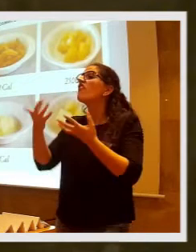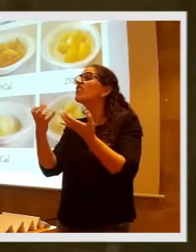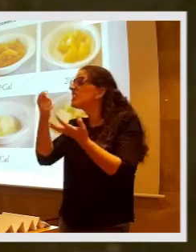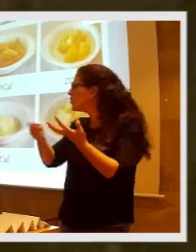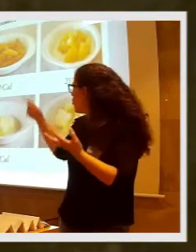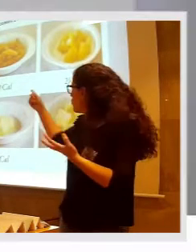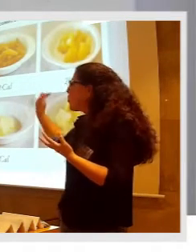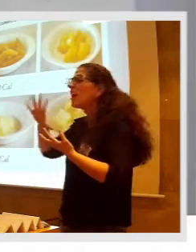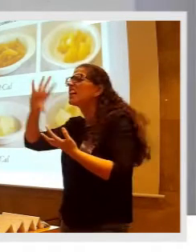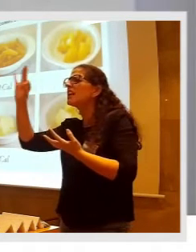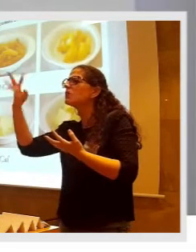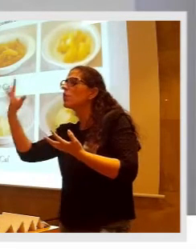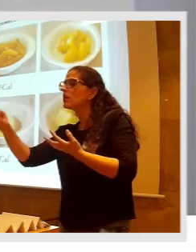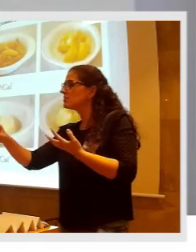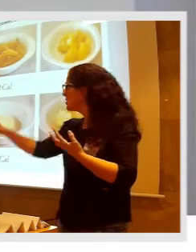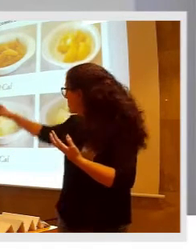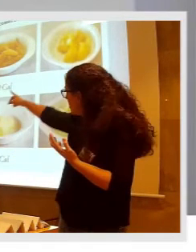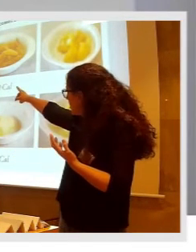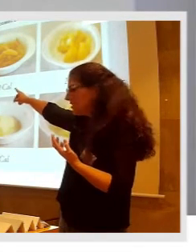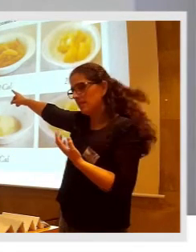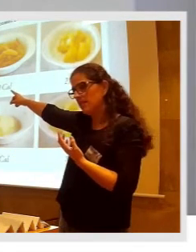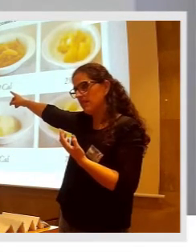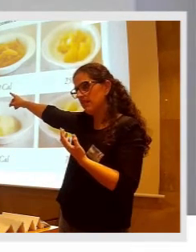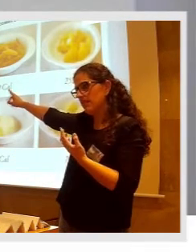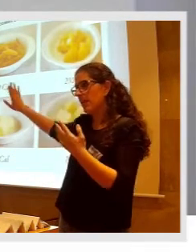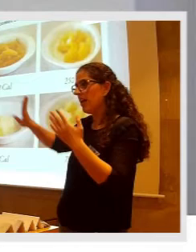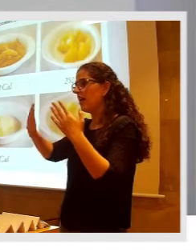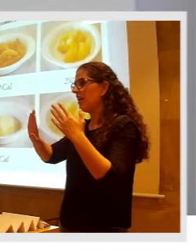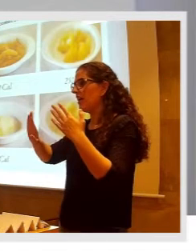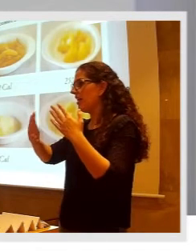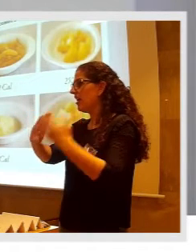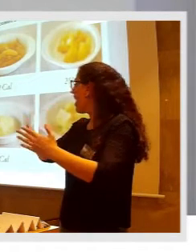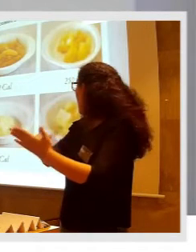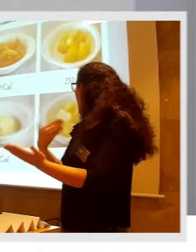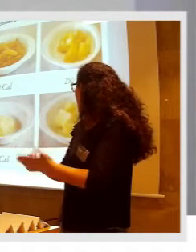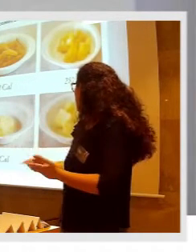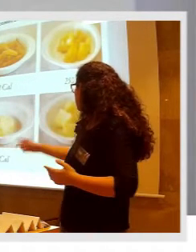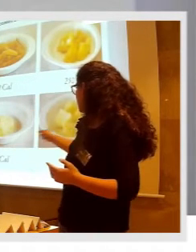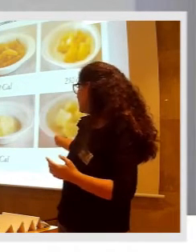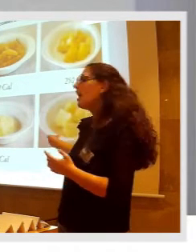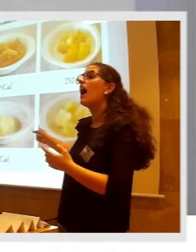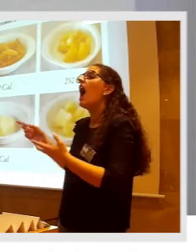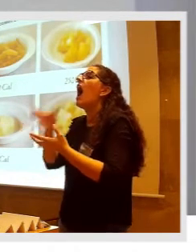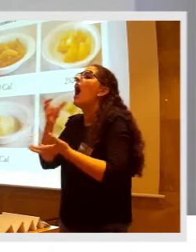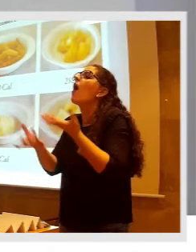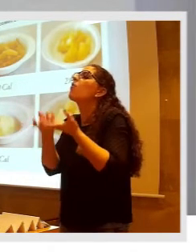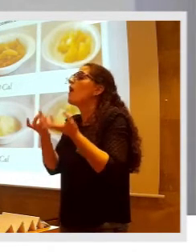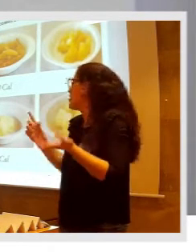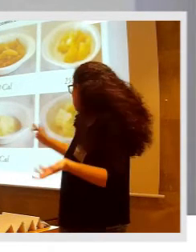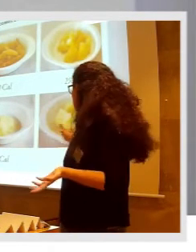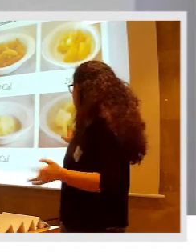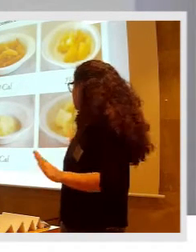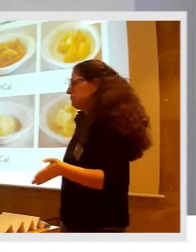patatas simplemente cocidas, que solo aportan 70 calorías, a la bolsa de patatas fritas, que es la que habitualmente tenemos, que nos